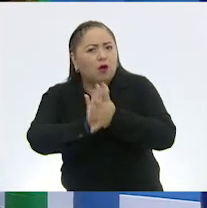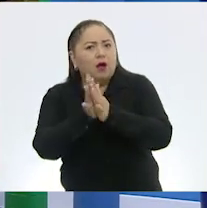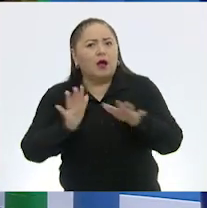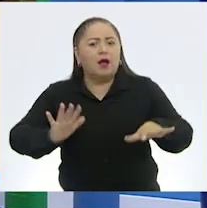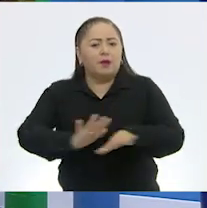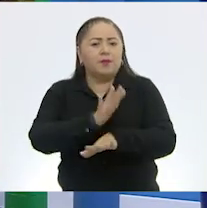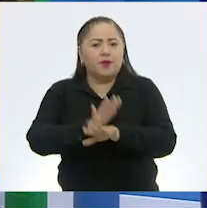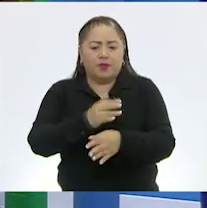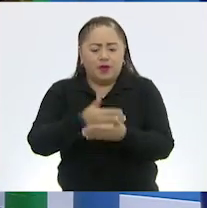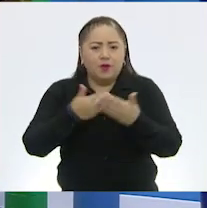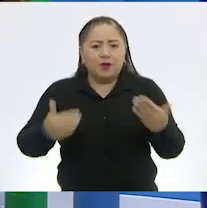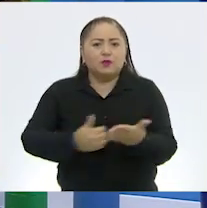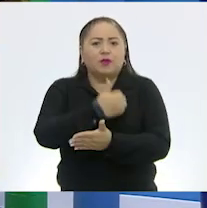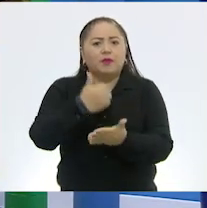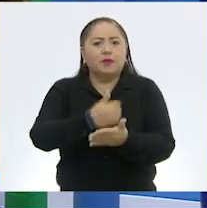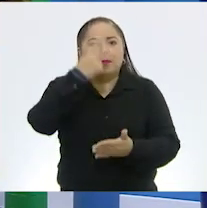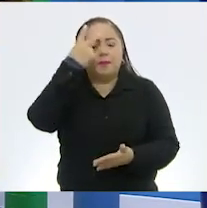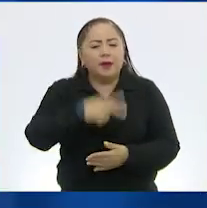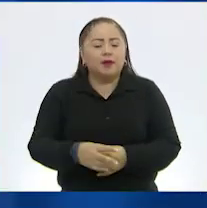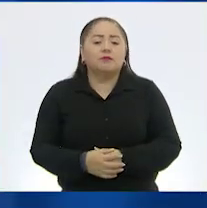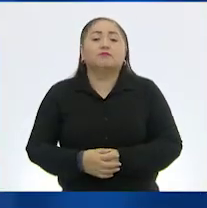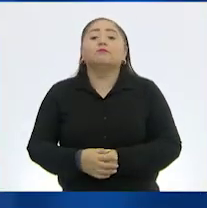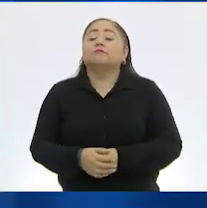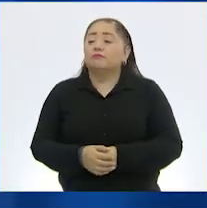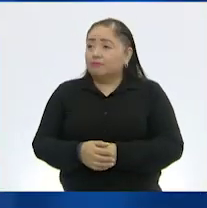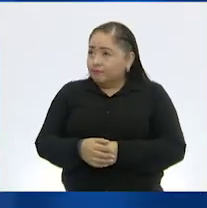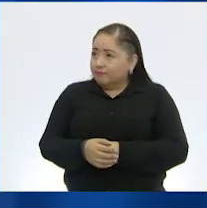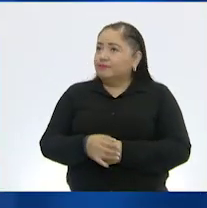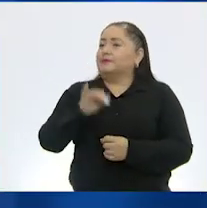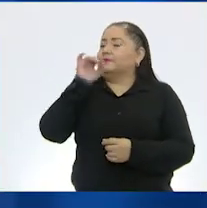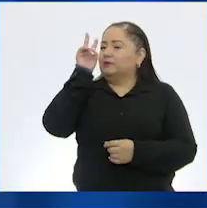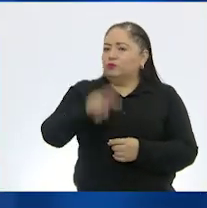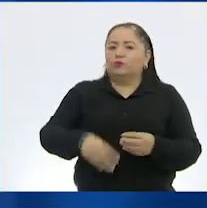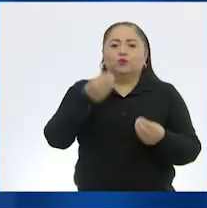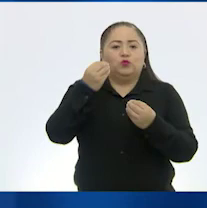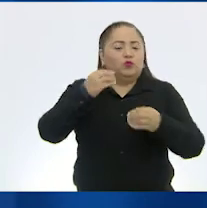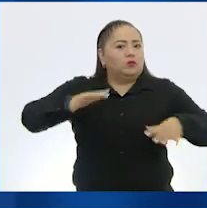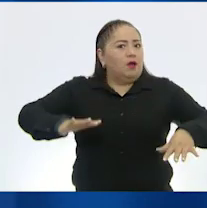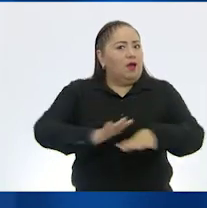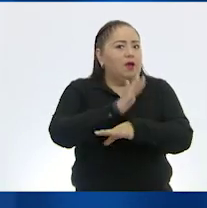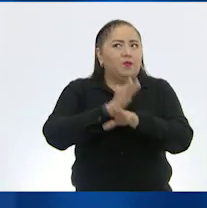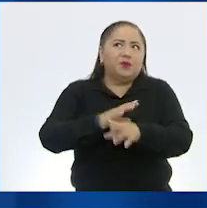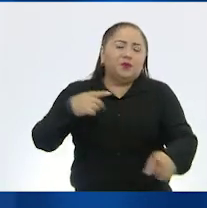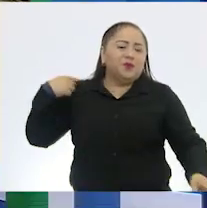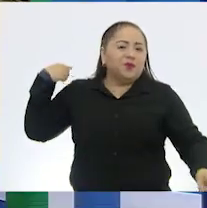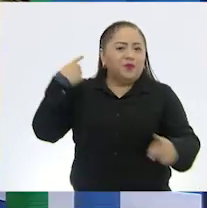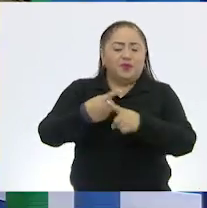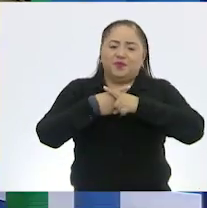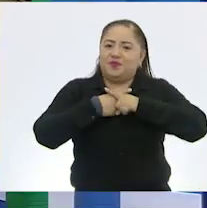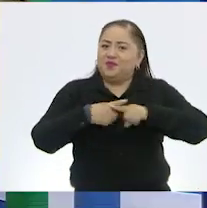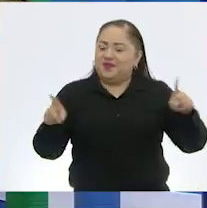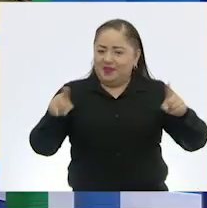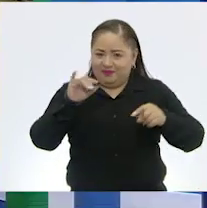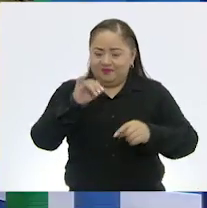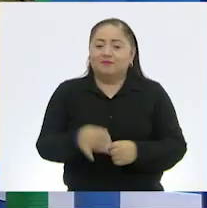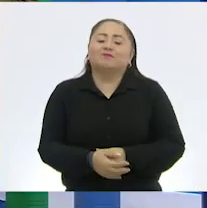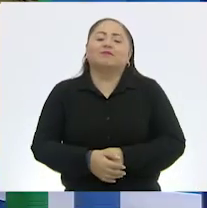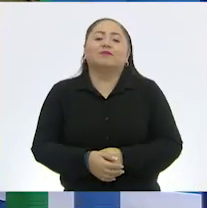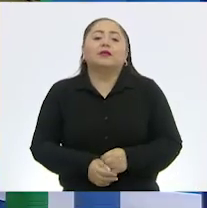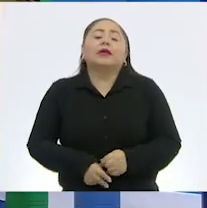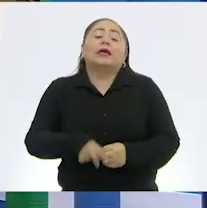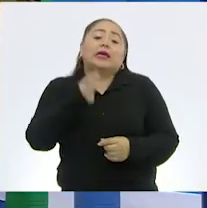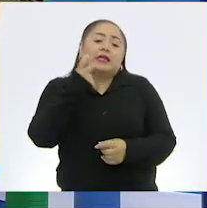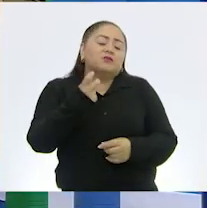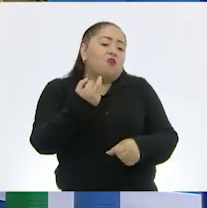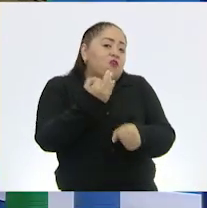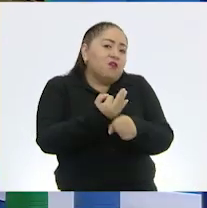hasta ahora la Ciudad de México. Vaya que han sido muchísimos cambios, maestra. Bueno, pues creo que